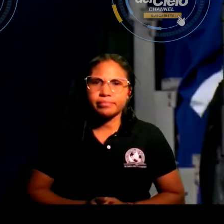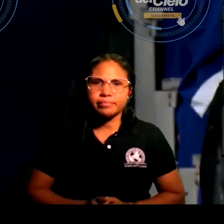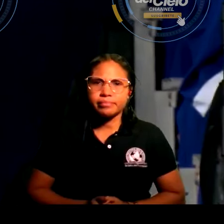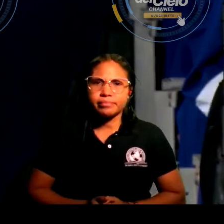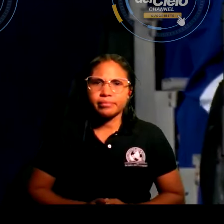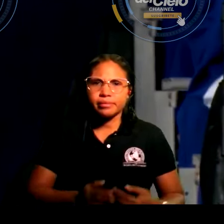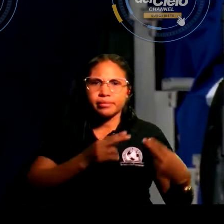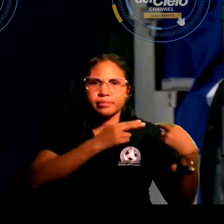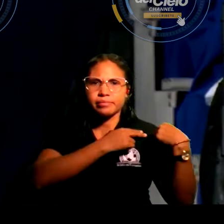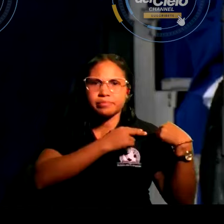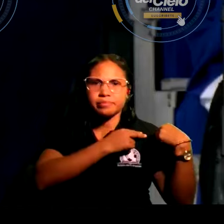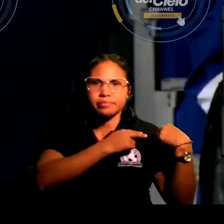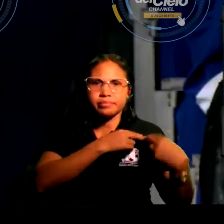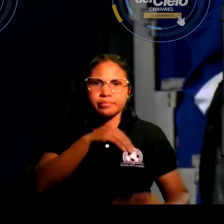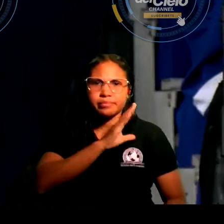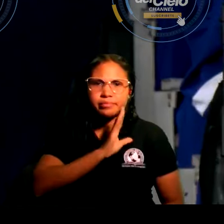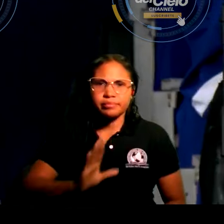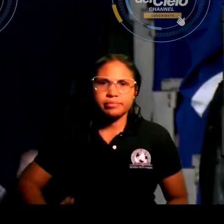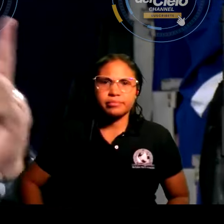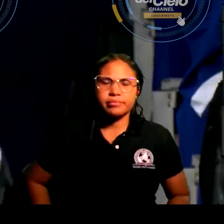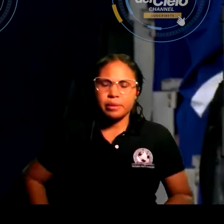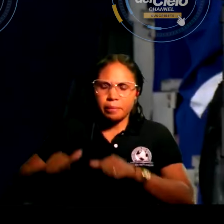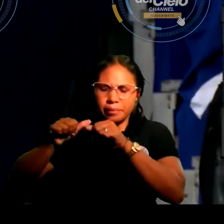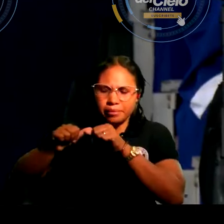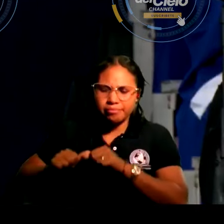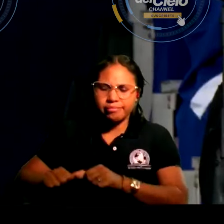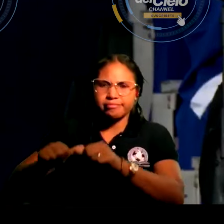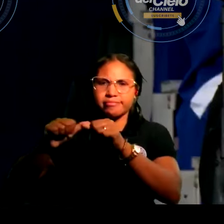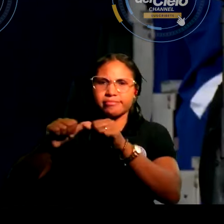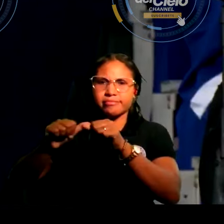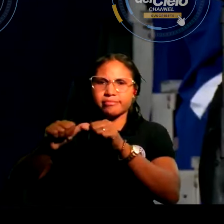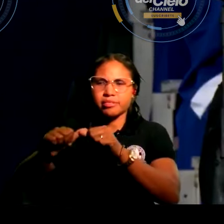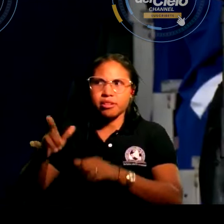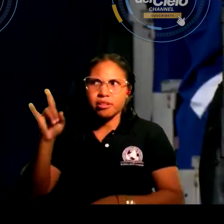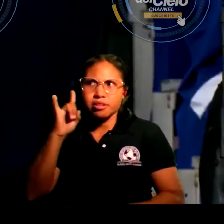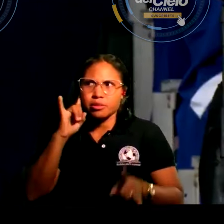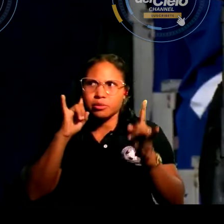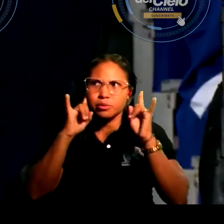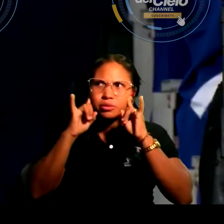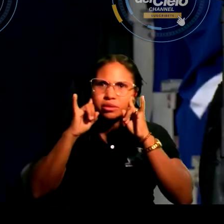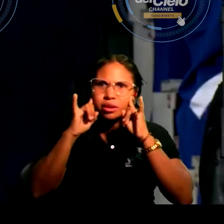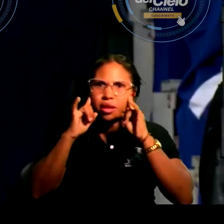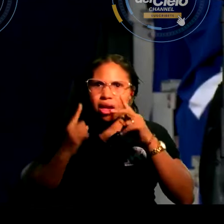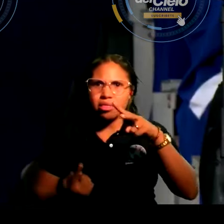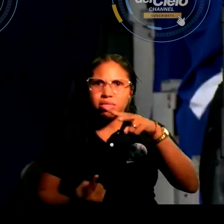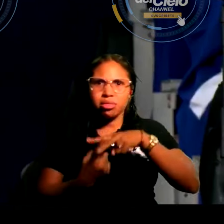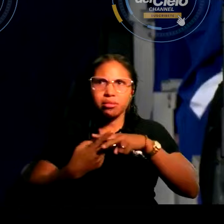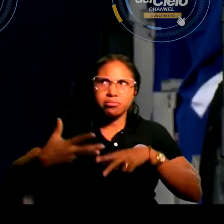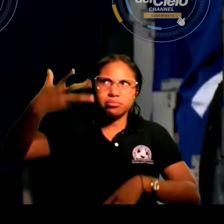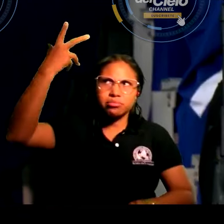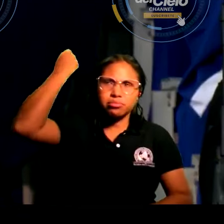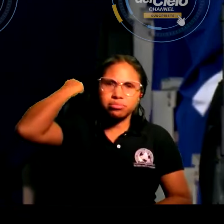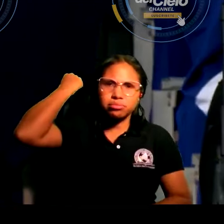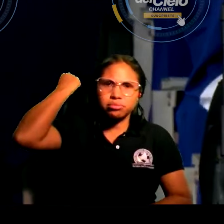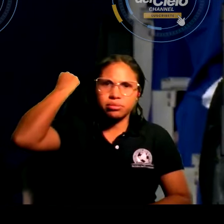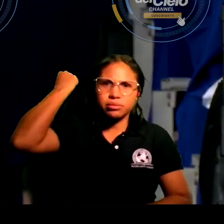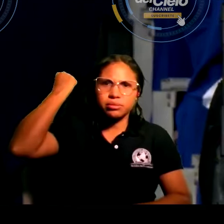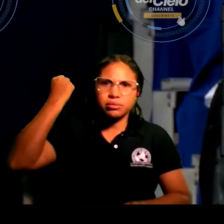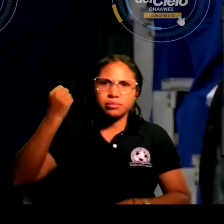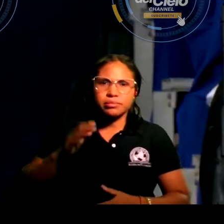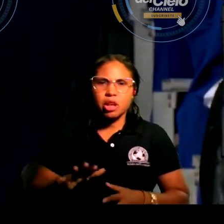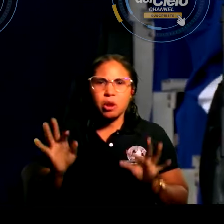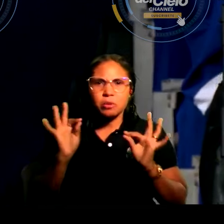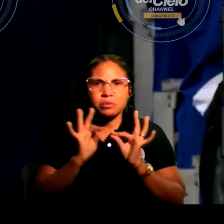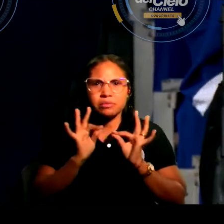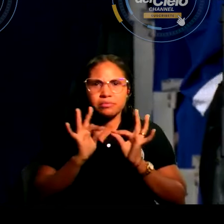el creyente es permanecer en lo que hemos oído desde el principio, en la sencillez